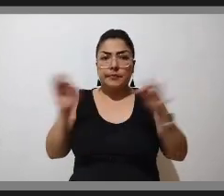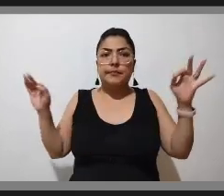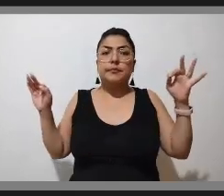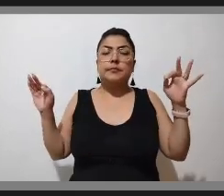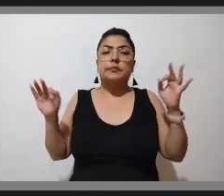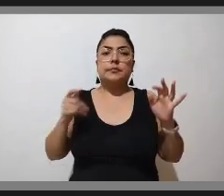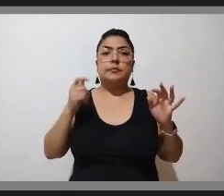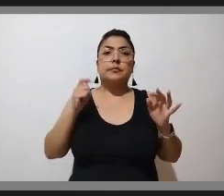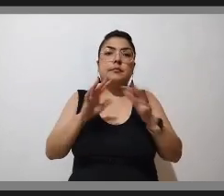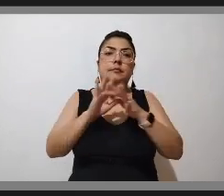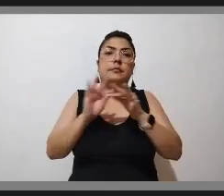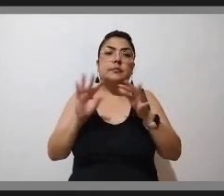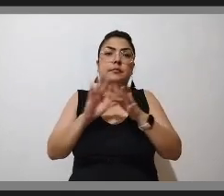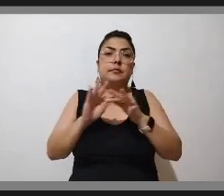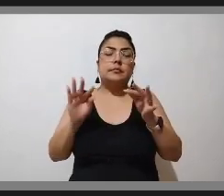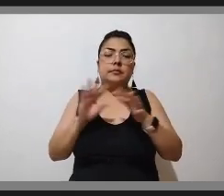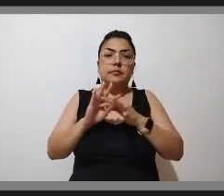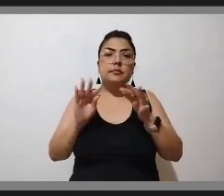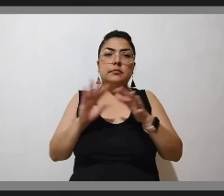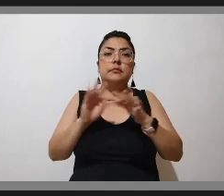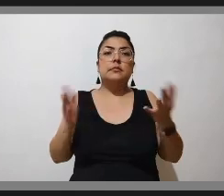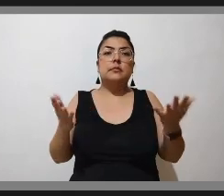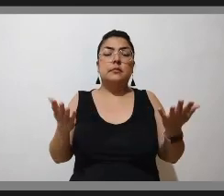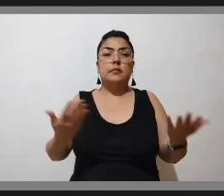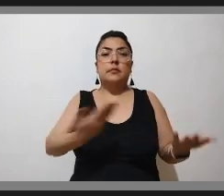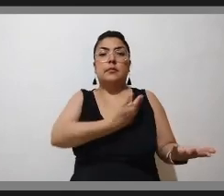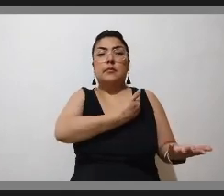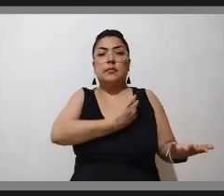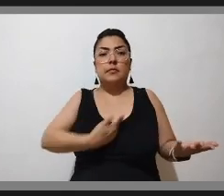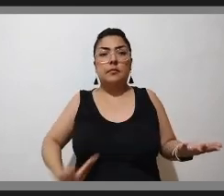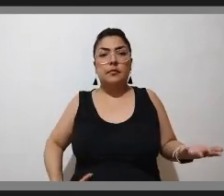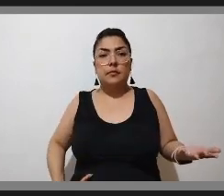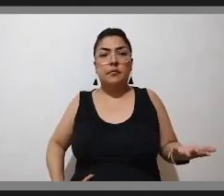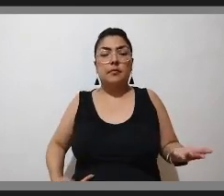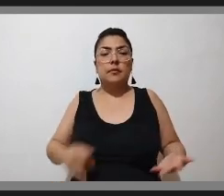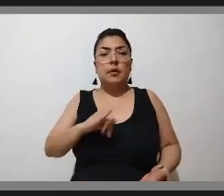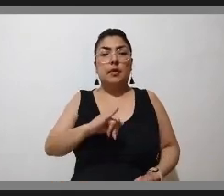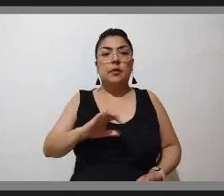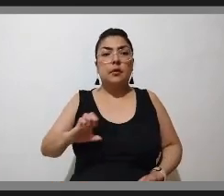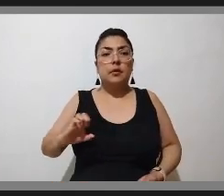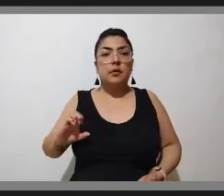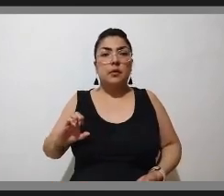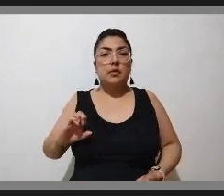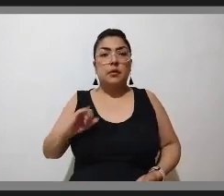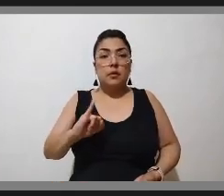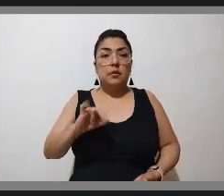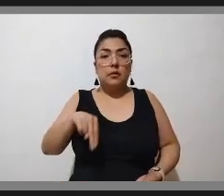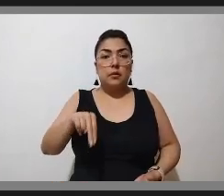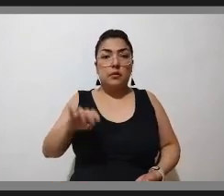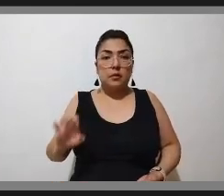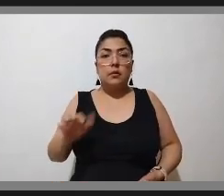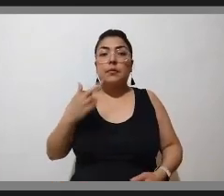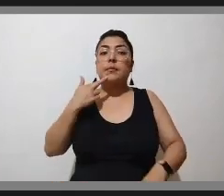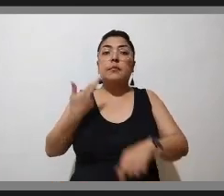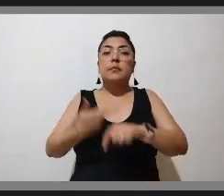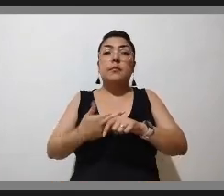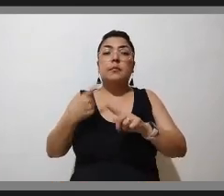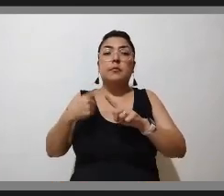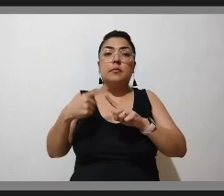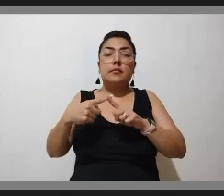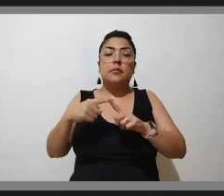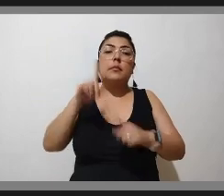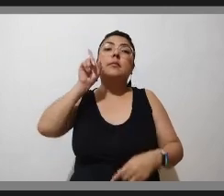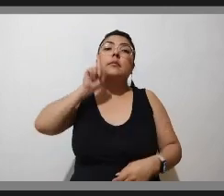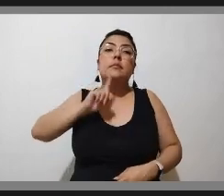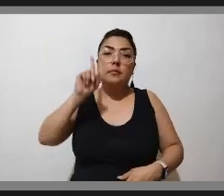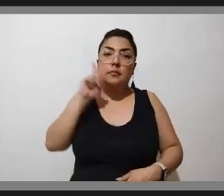un precedente muy importante relativo a que la presidencia del Consejo General del INE tendrá que ser ocupada por una mujer. Entonces,